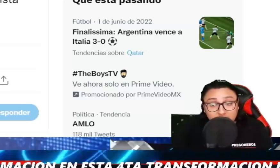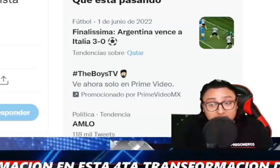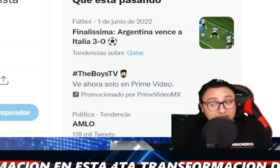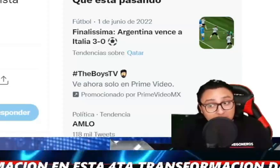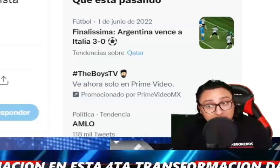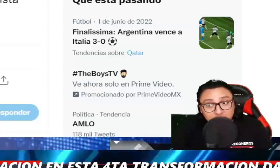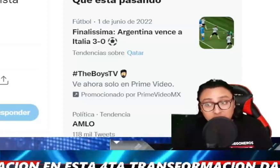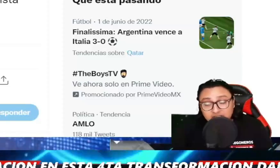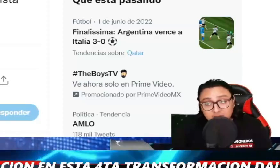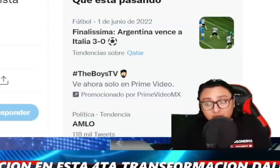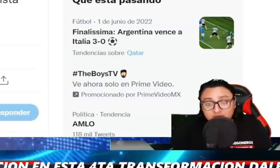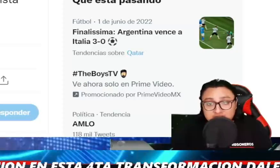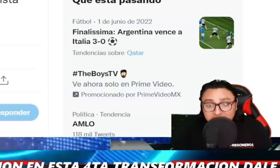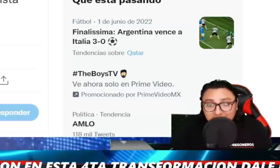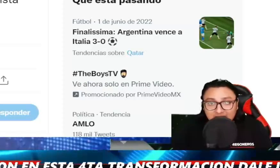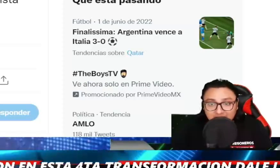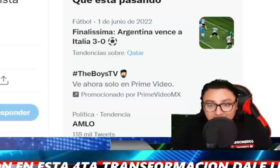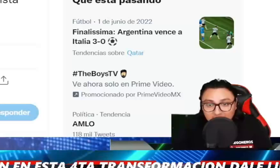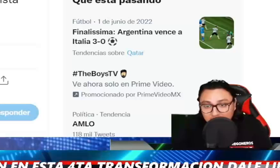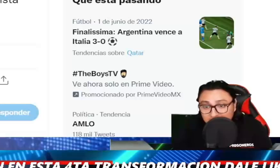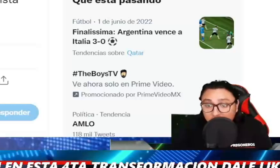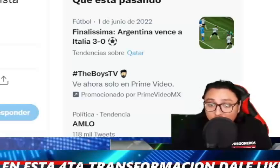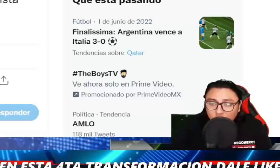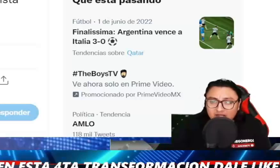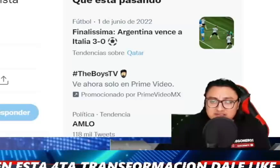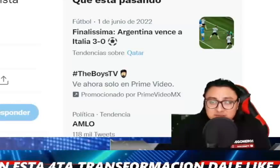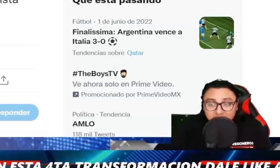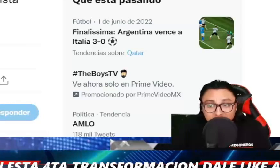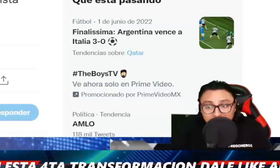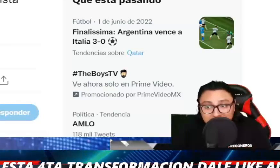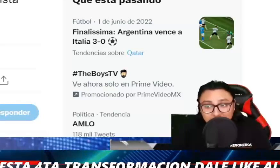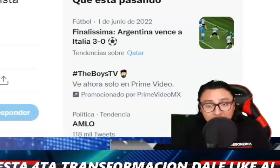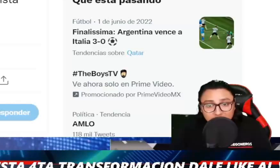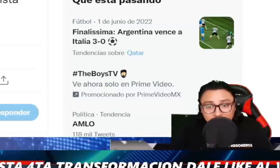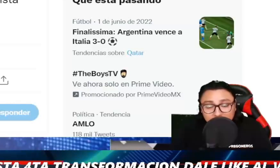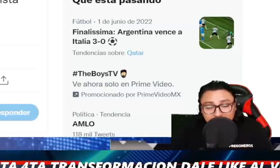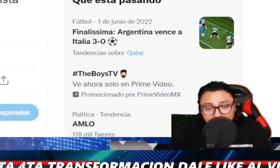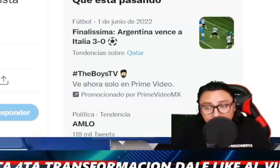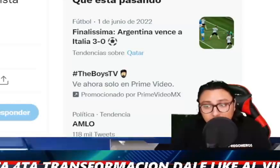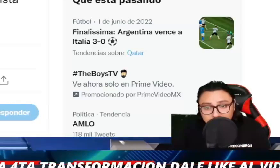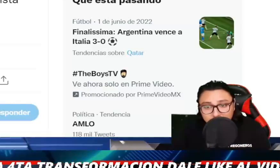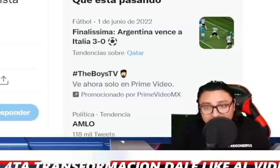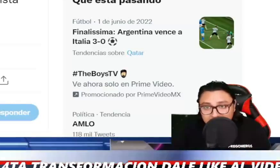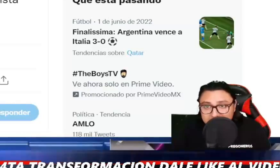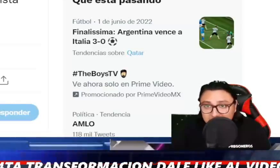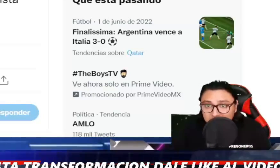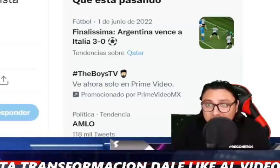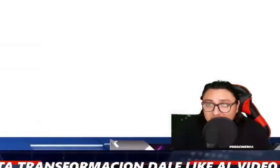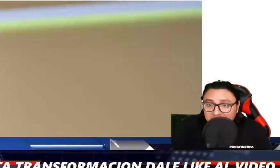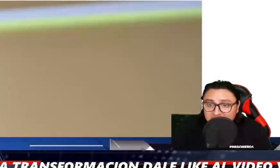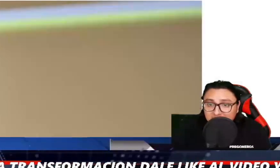la extradición, de Duarte a México y el tiempo agonizante que le queda al PRI. Una lástima que acabara tan bajo con su